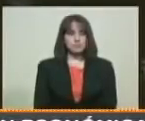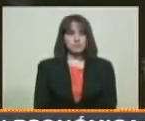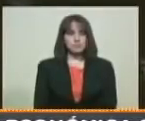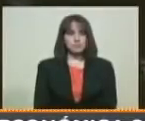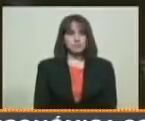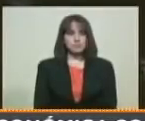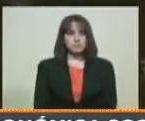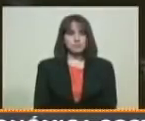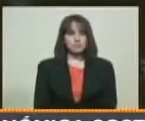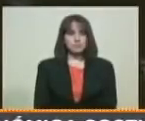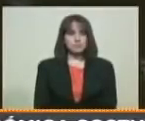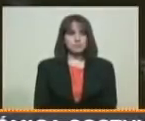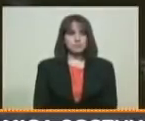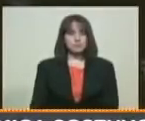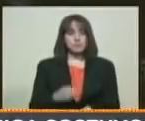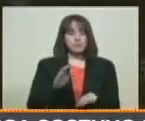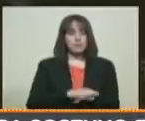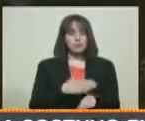Porque